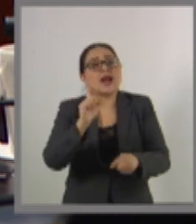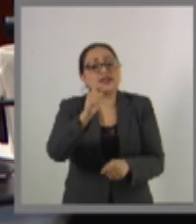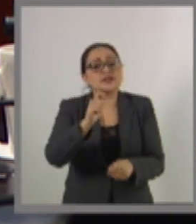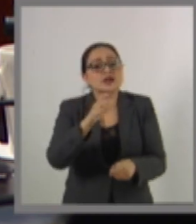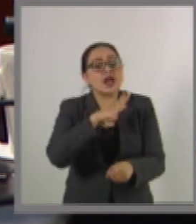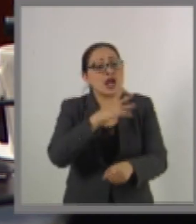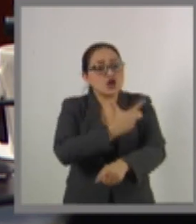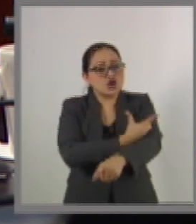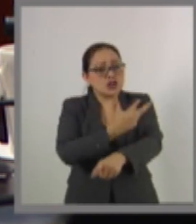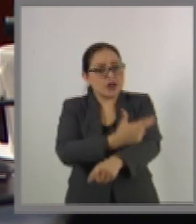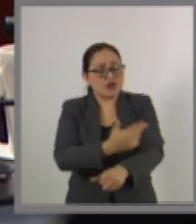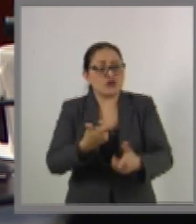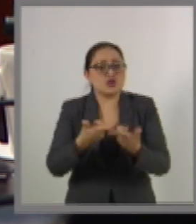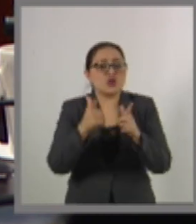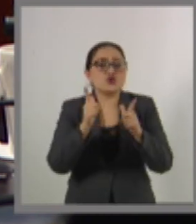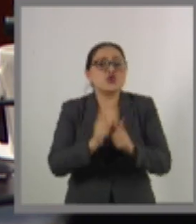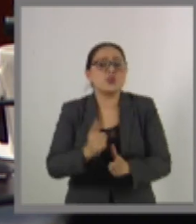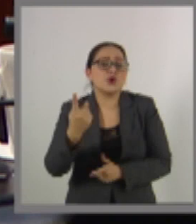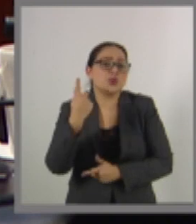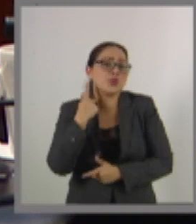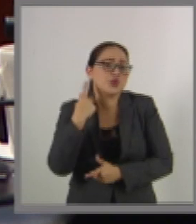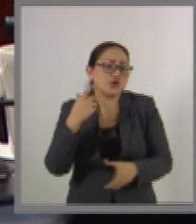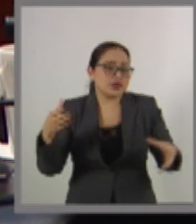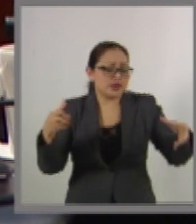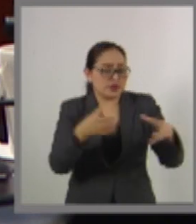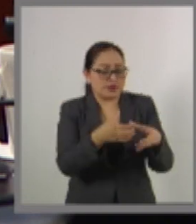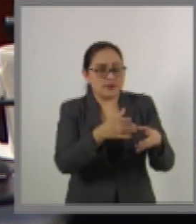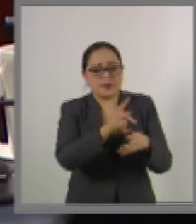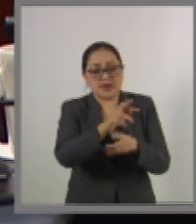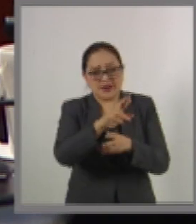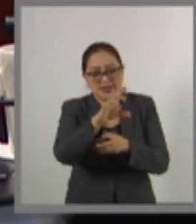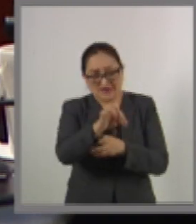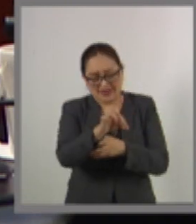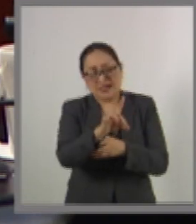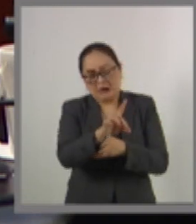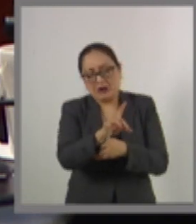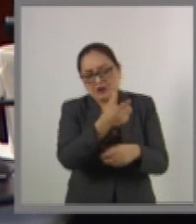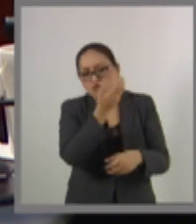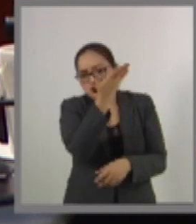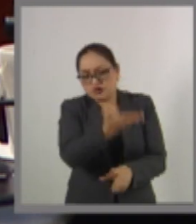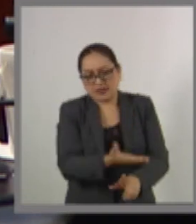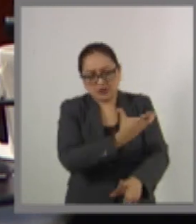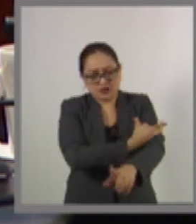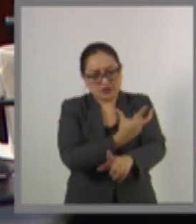coordinador parlamentario de su grupo, el PRD.